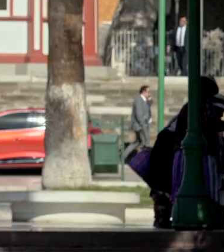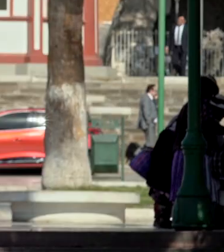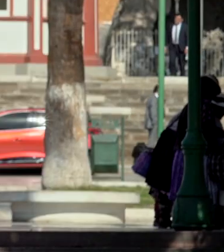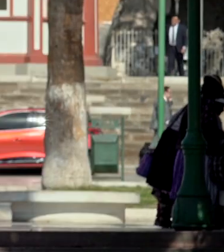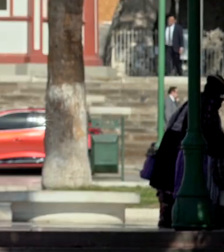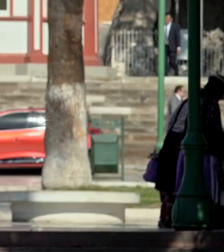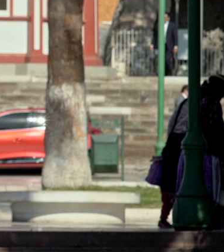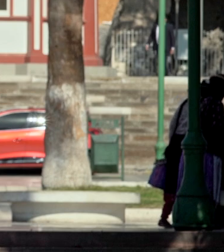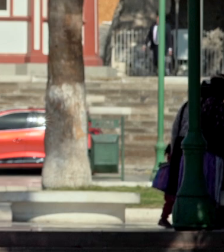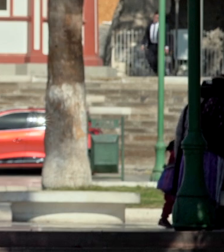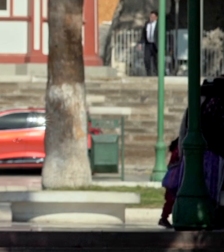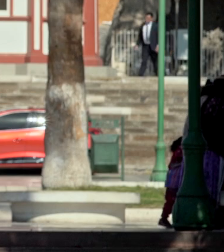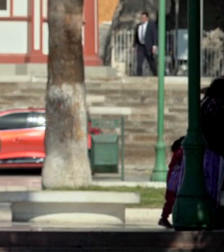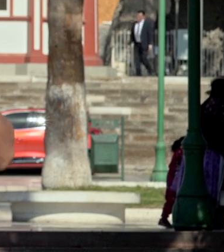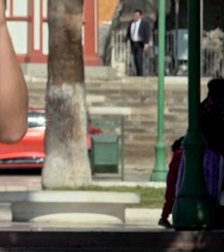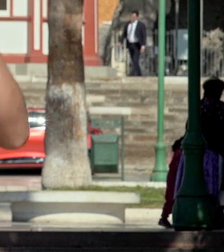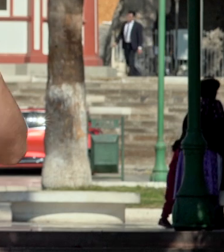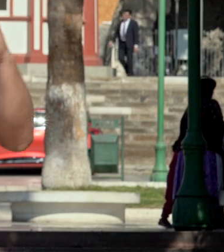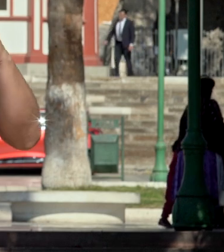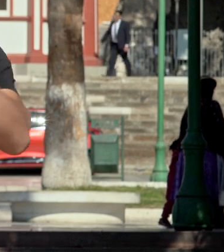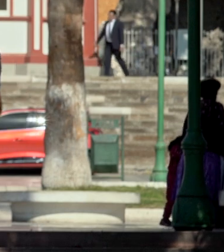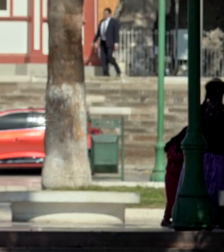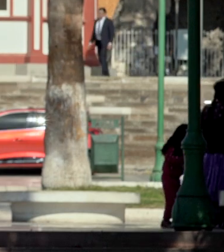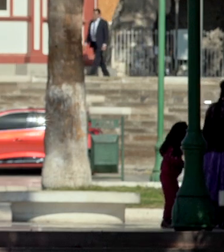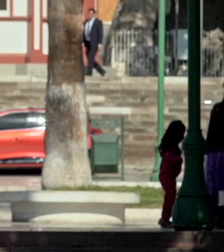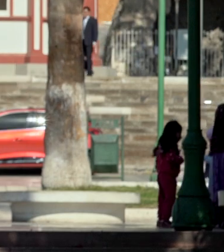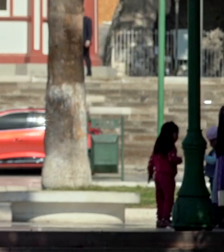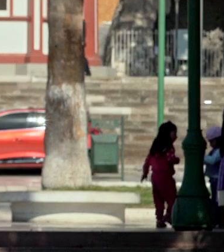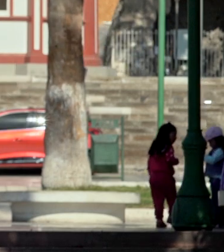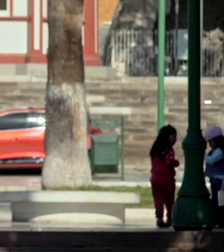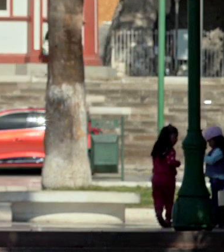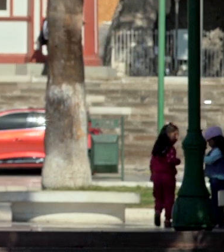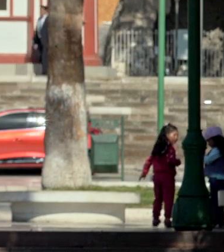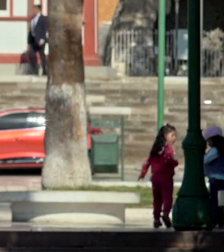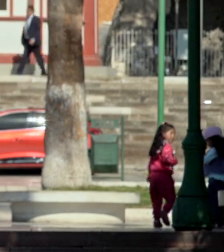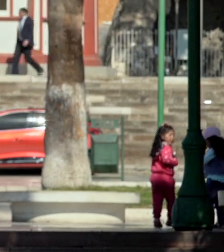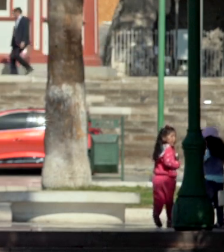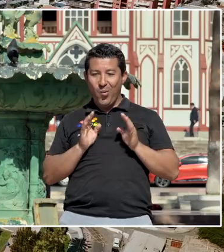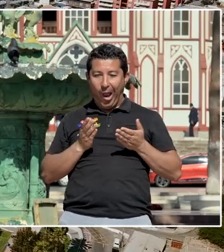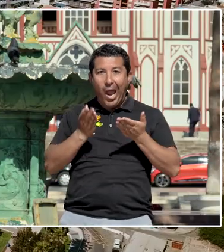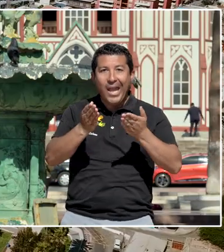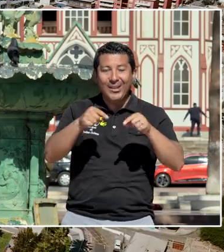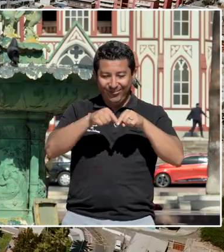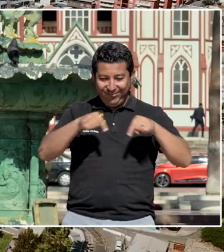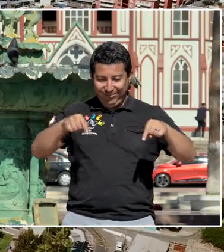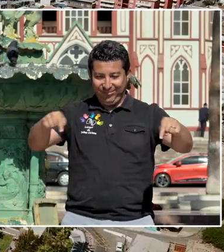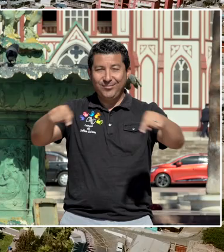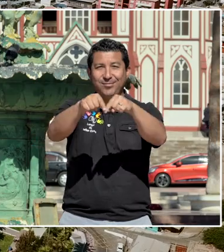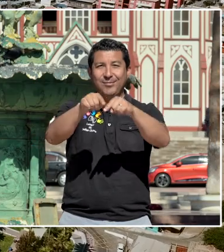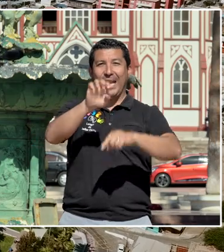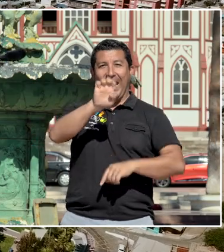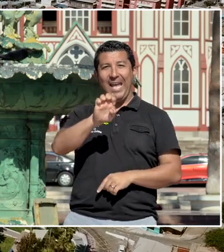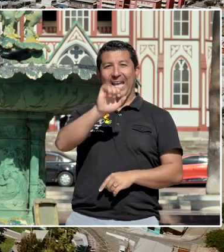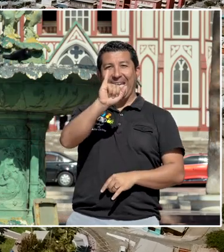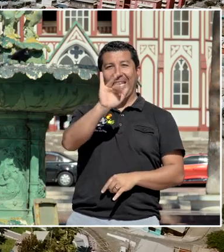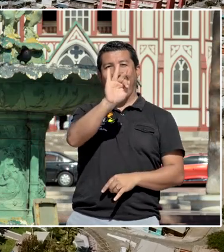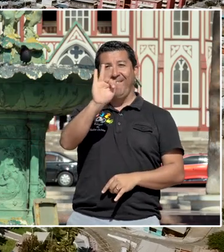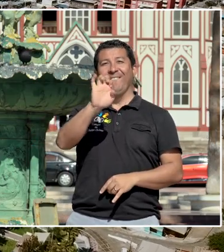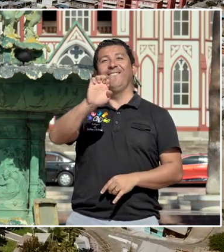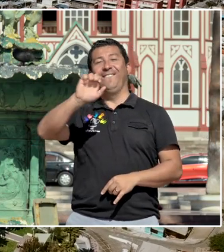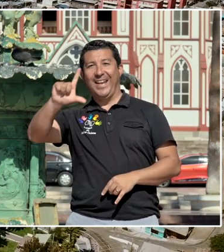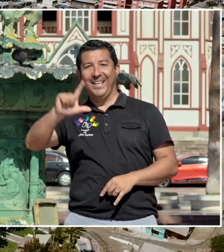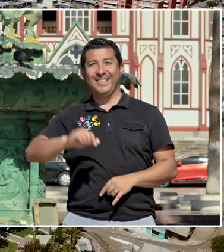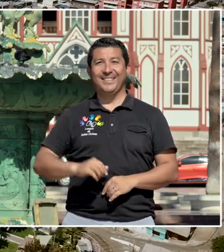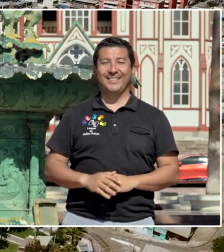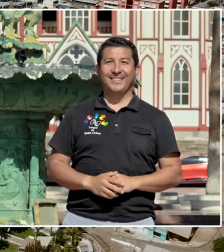gracias a la existencia de estos edificios en pleno centro de la ciudad el sector es conocido como la